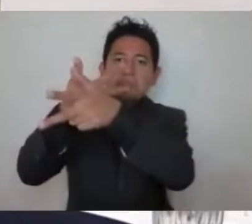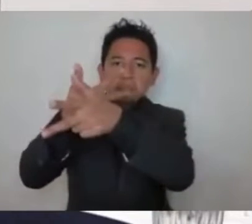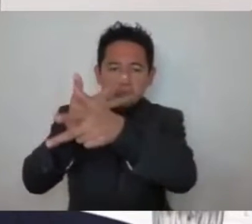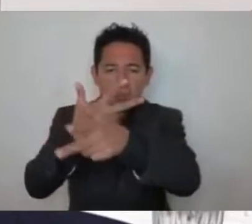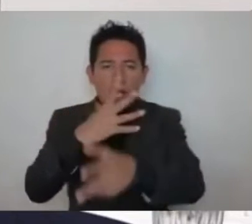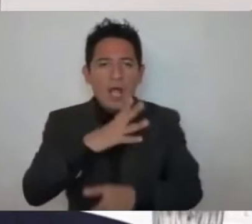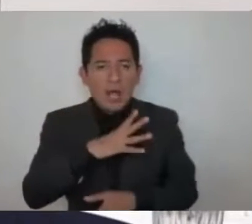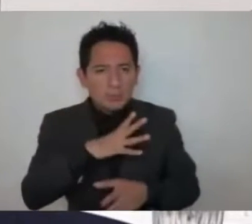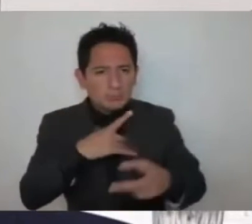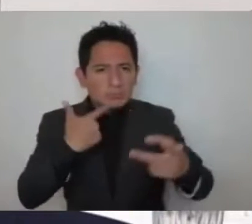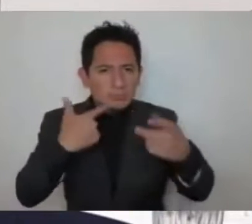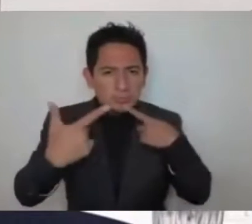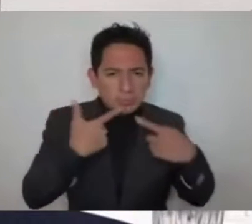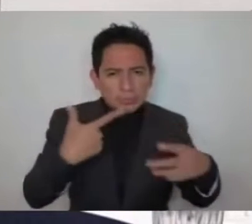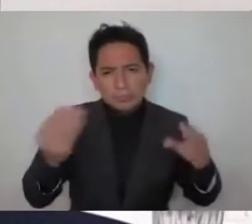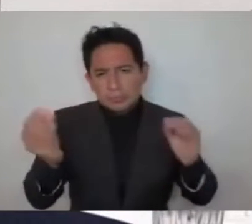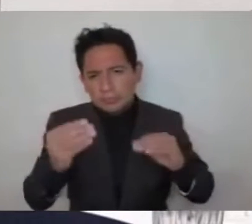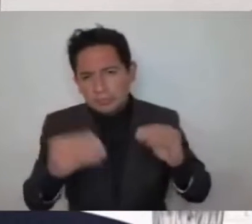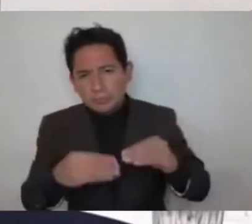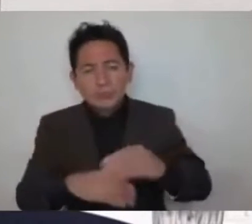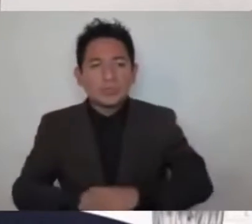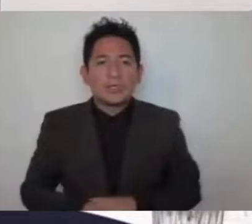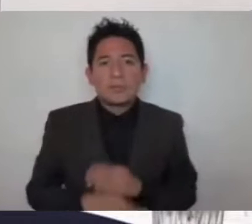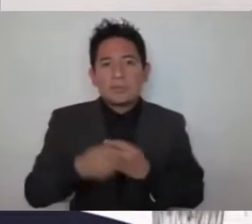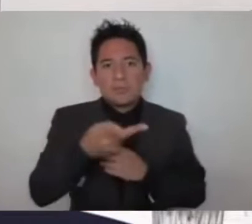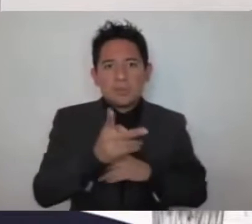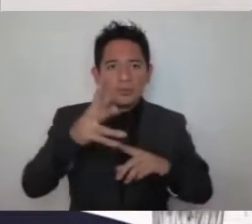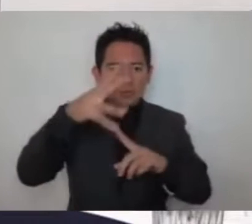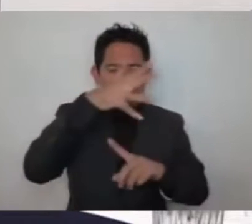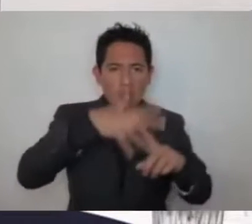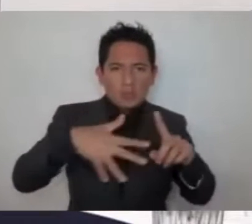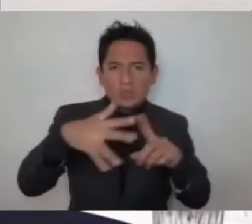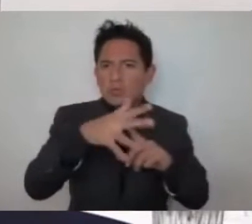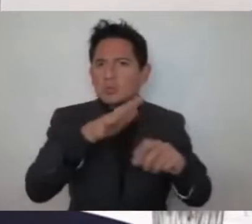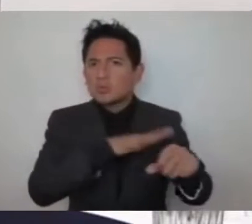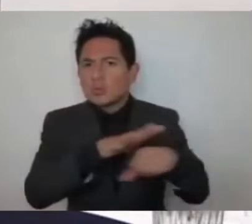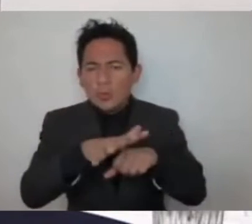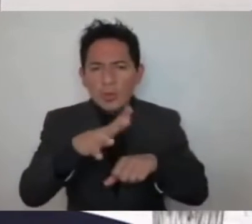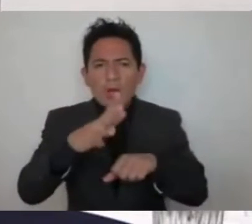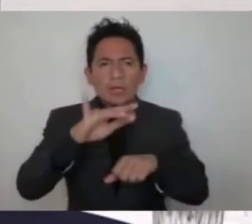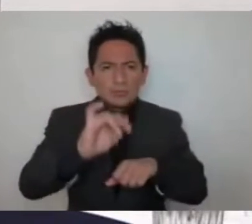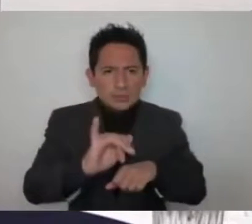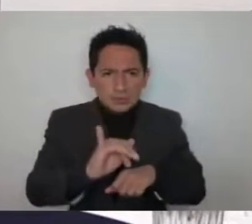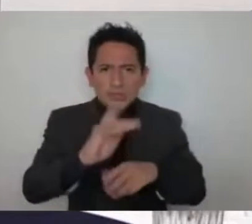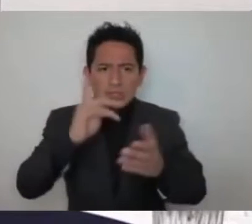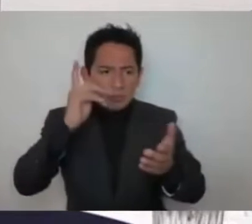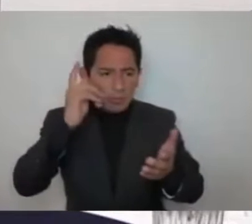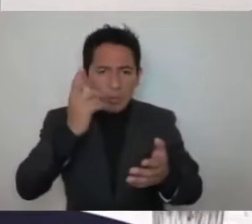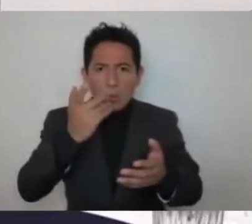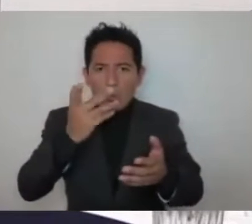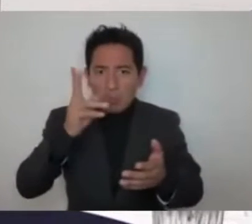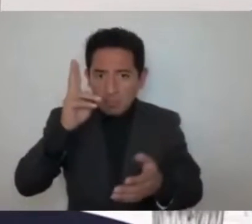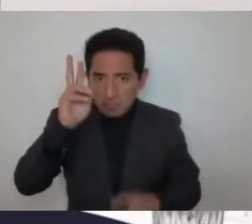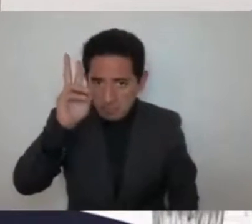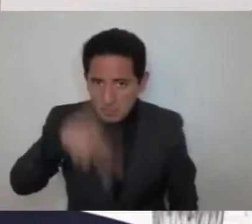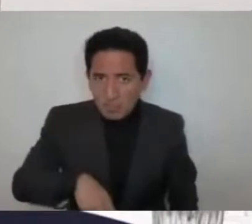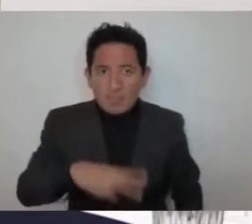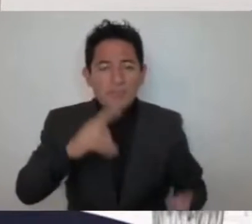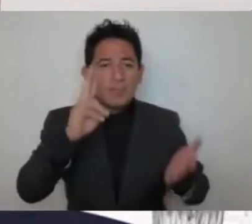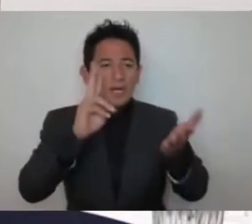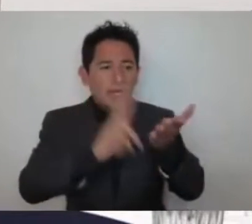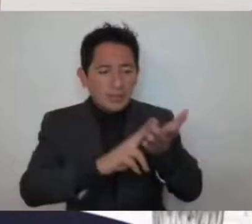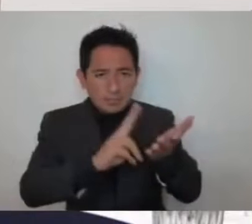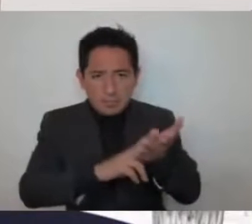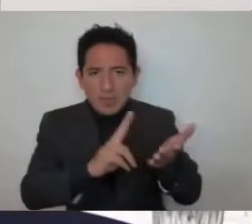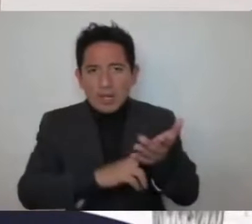actualizar la urgencia en los términos que la establece la Constitución y la ley es decir el código nacional pero con todo porque